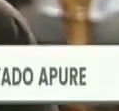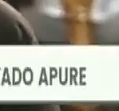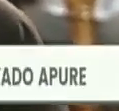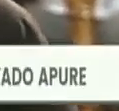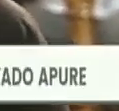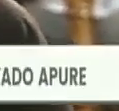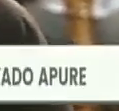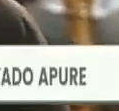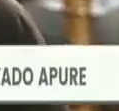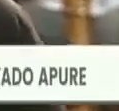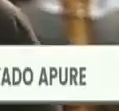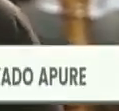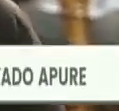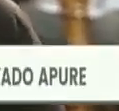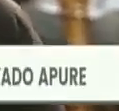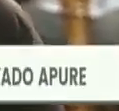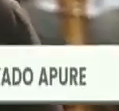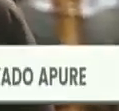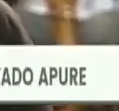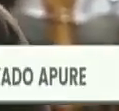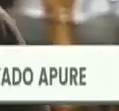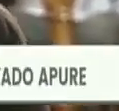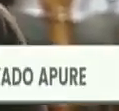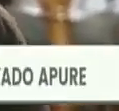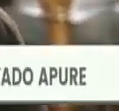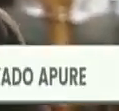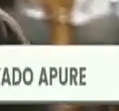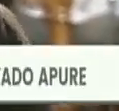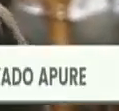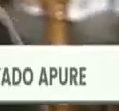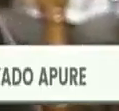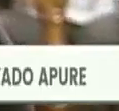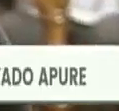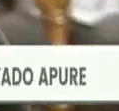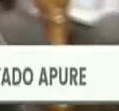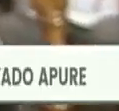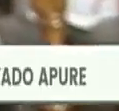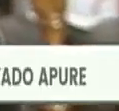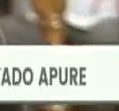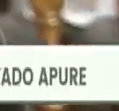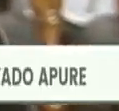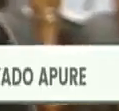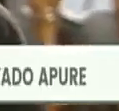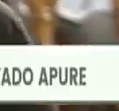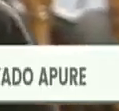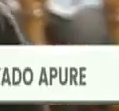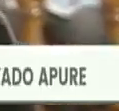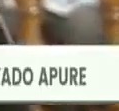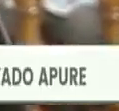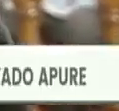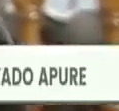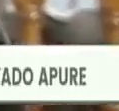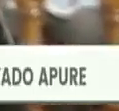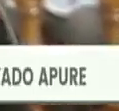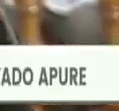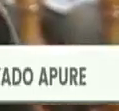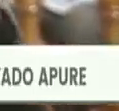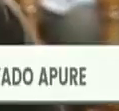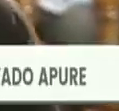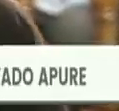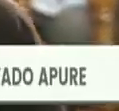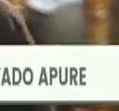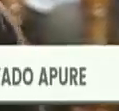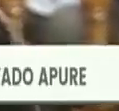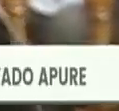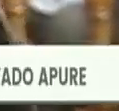apureñas. También hizo mención acerca de entrega de viviendas a personas, a familias, quienes en estos momentos no